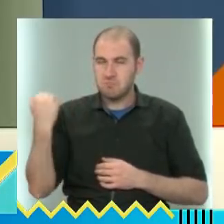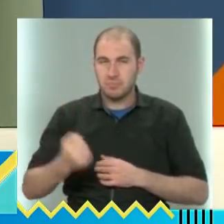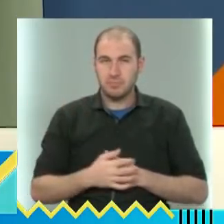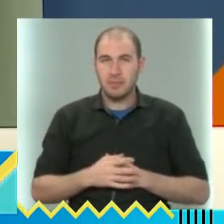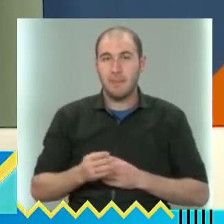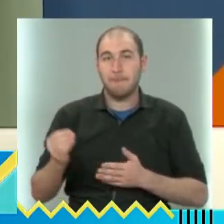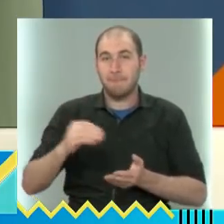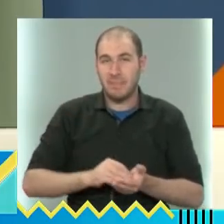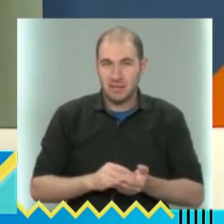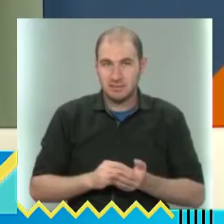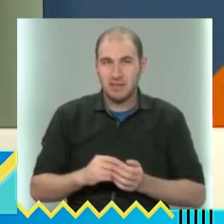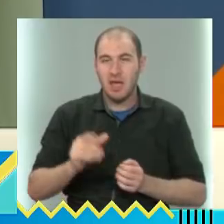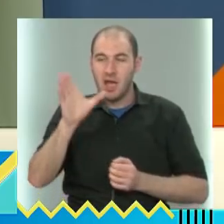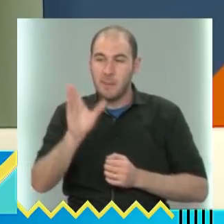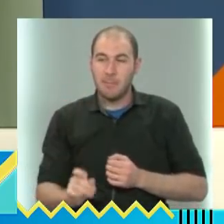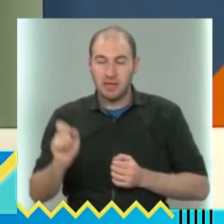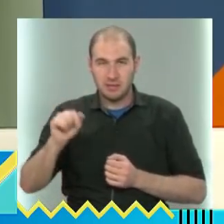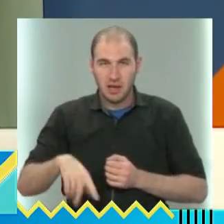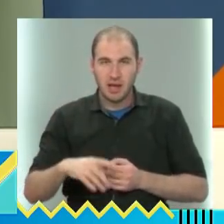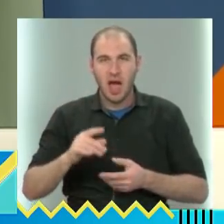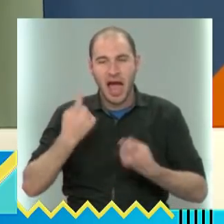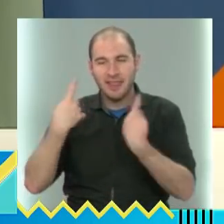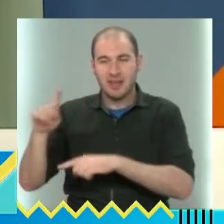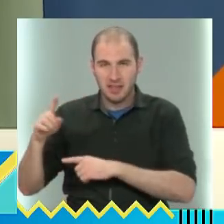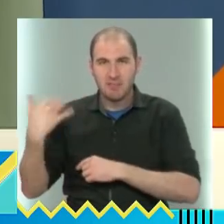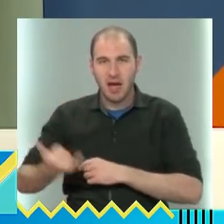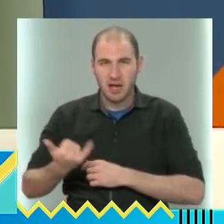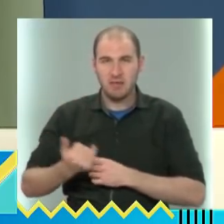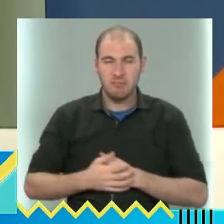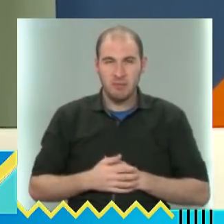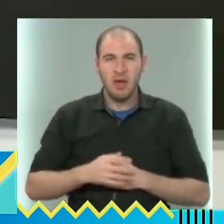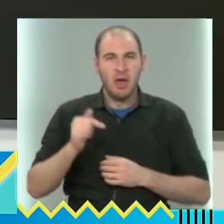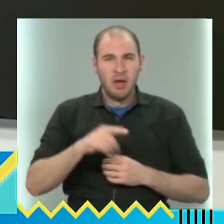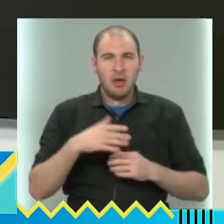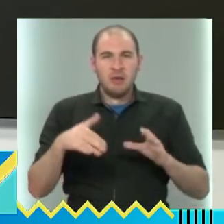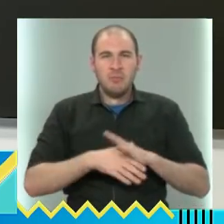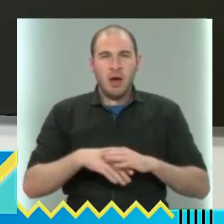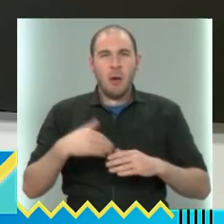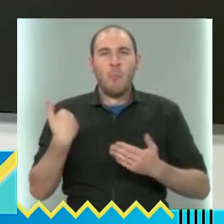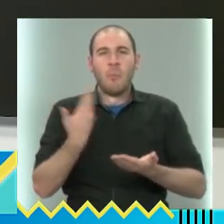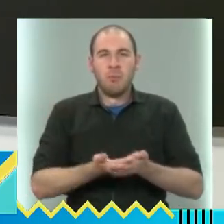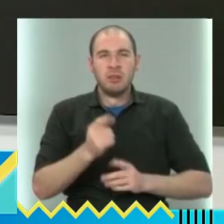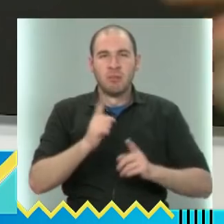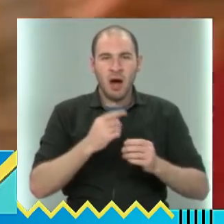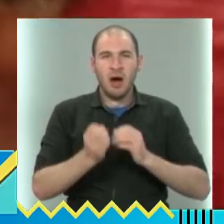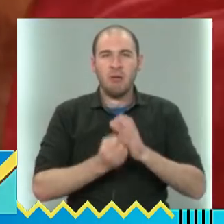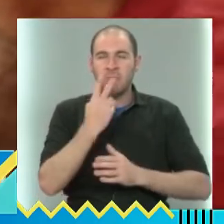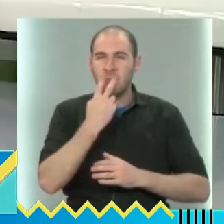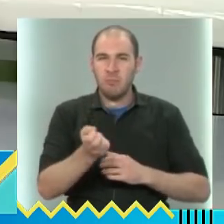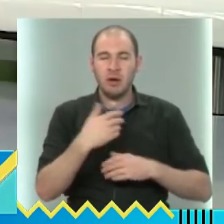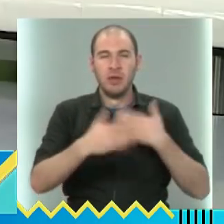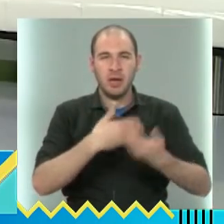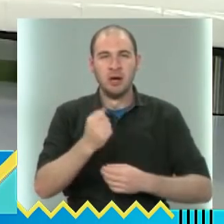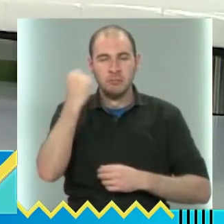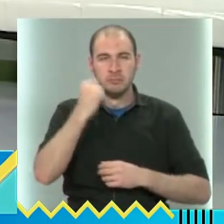cuando además, siendo que en nuestro país hay alternativas. Bien, ahí quería agregar, ¿cuáles son las propuestas para la generación de energía y el